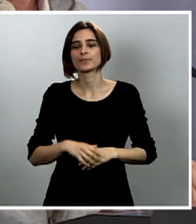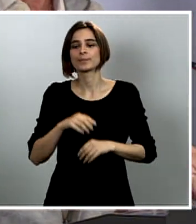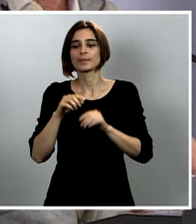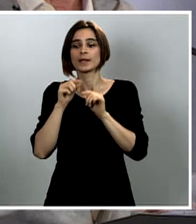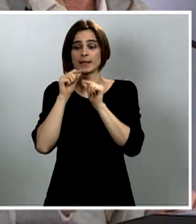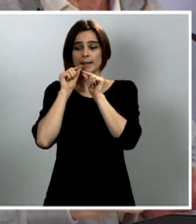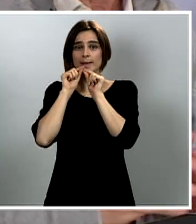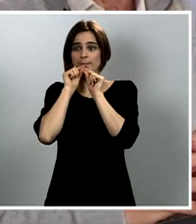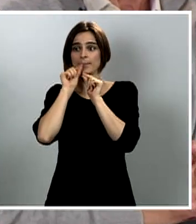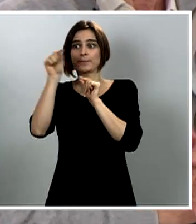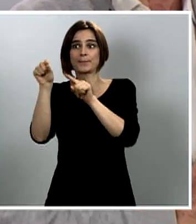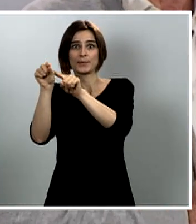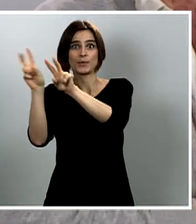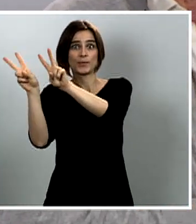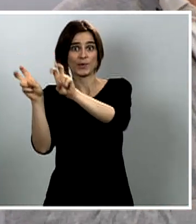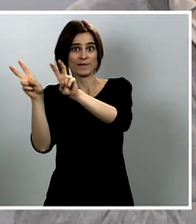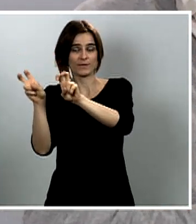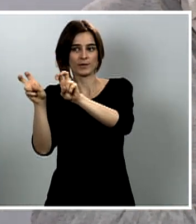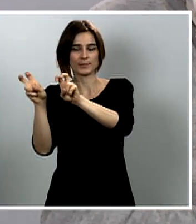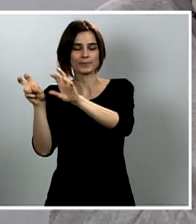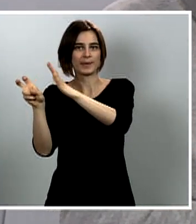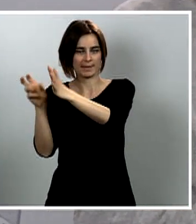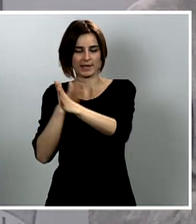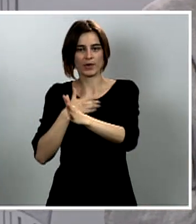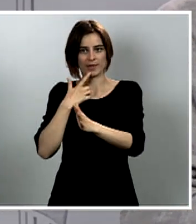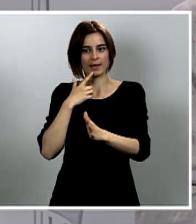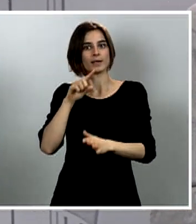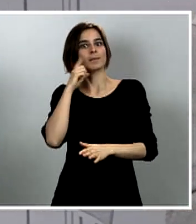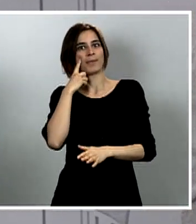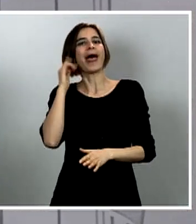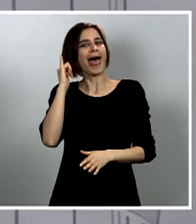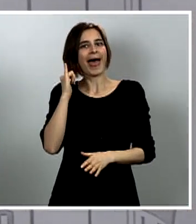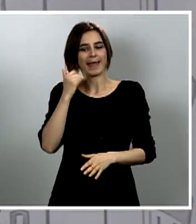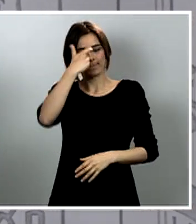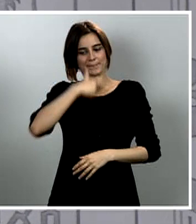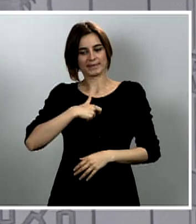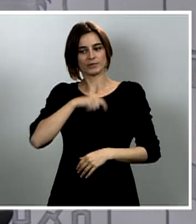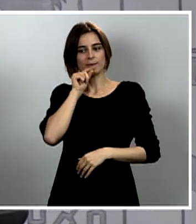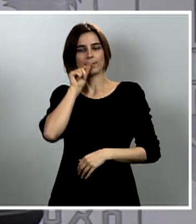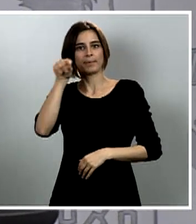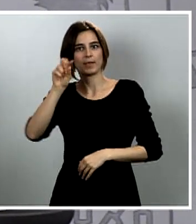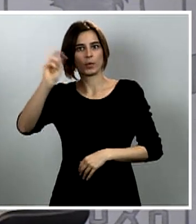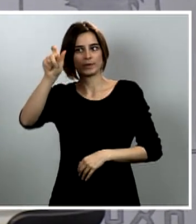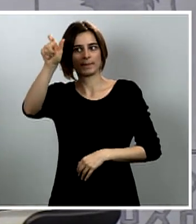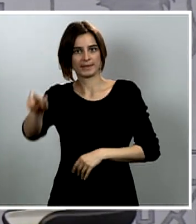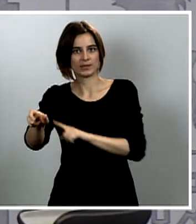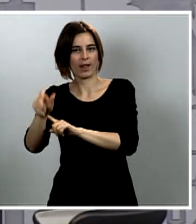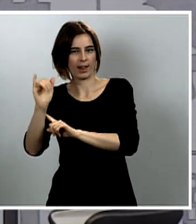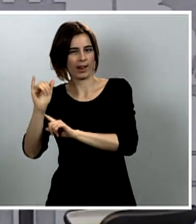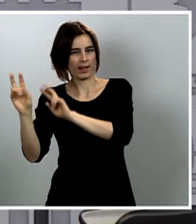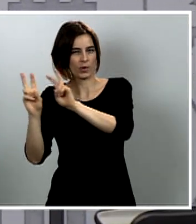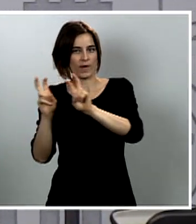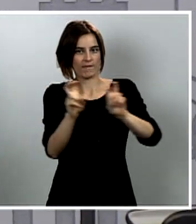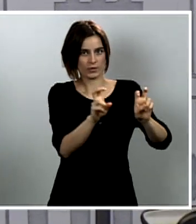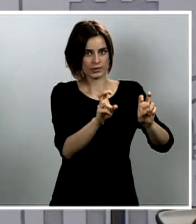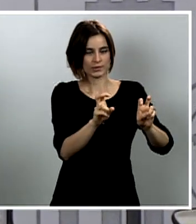son nuevos contagios, identificamos nuevos contagios. Pero como sabemos, y lo hemos ido explicando con el tiempo, entre el momento en